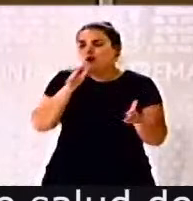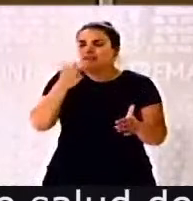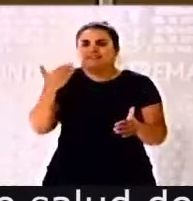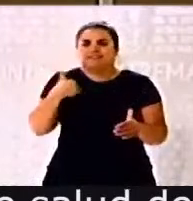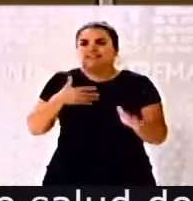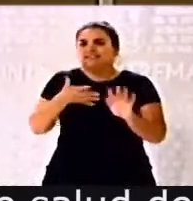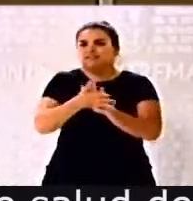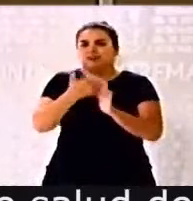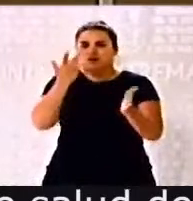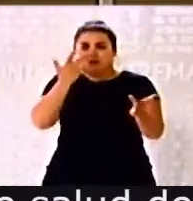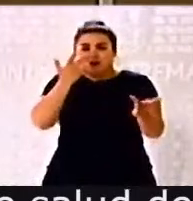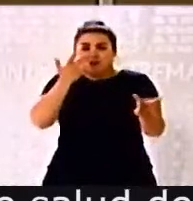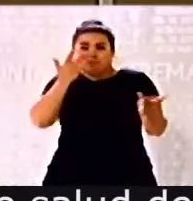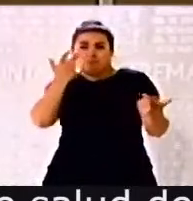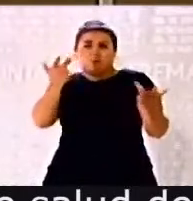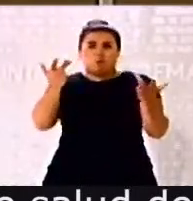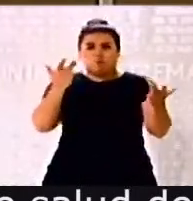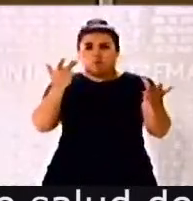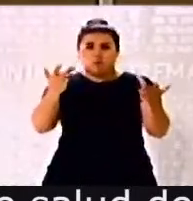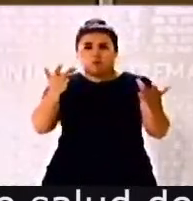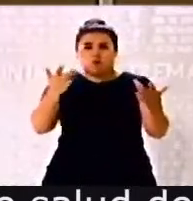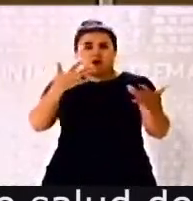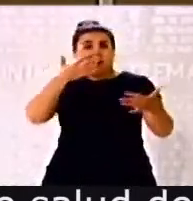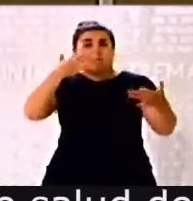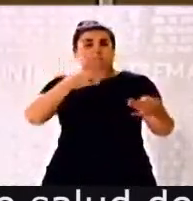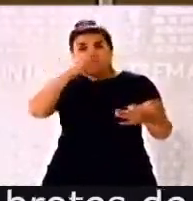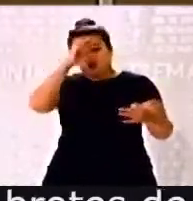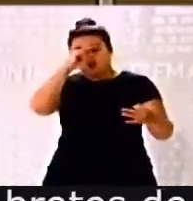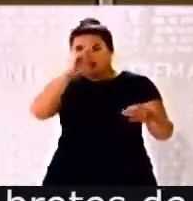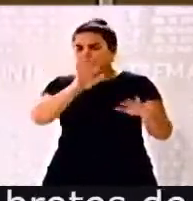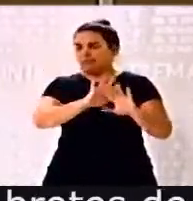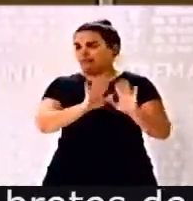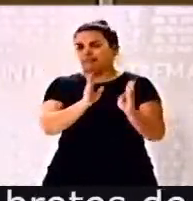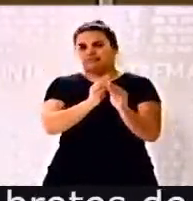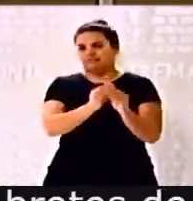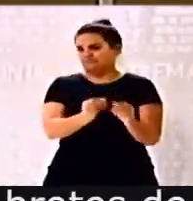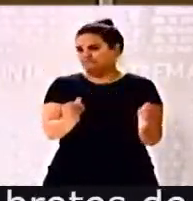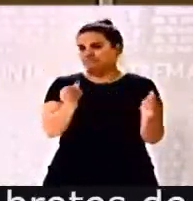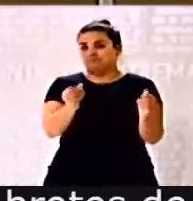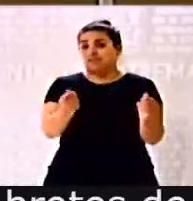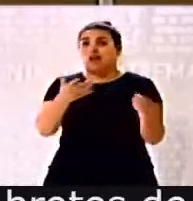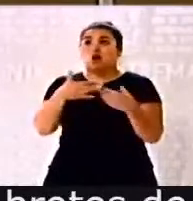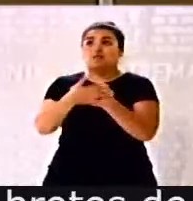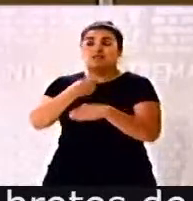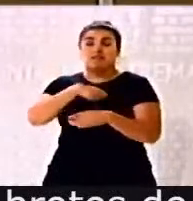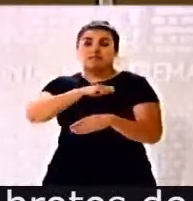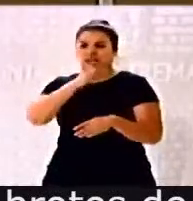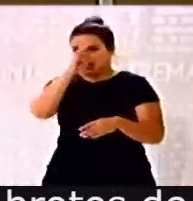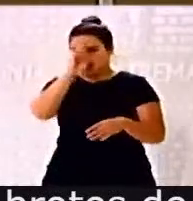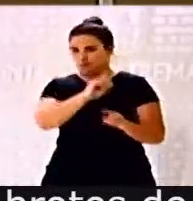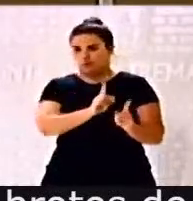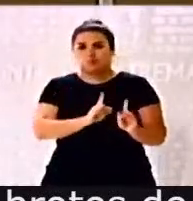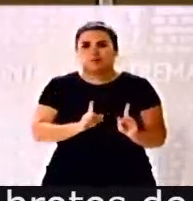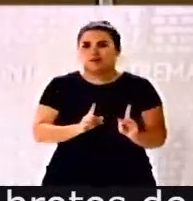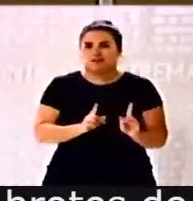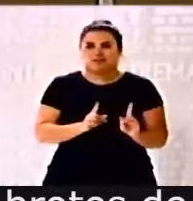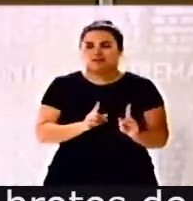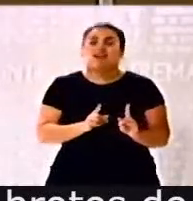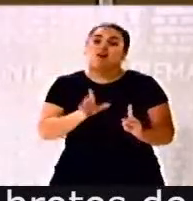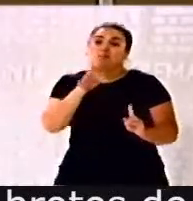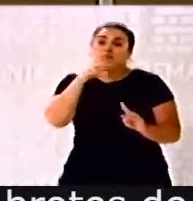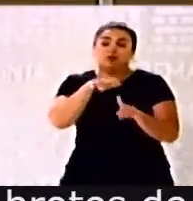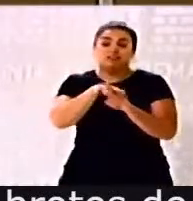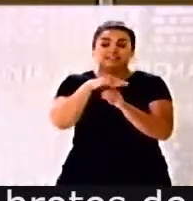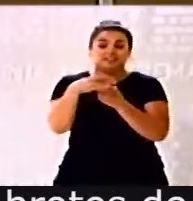ser uno de los que preocupaban al Gobierno de España por cuanto la